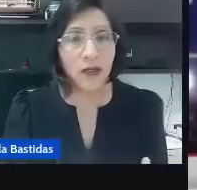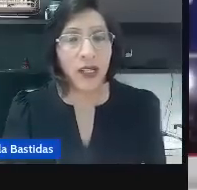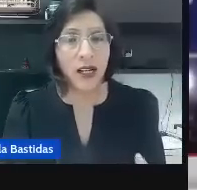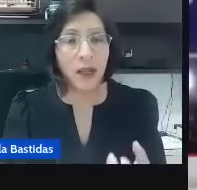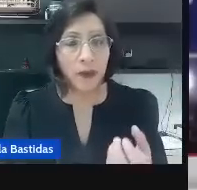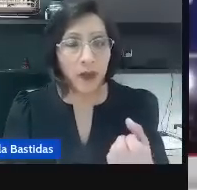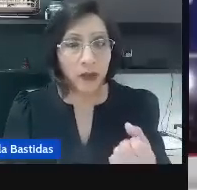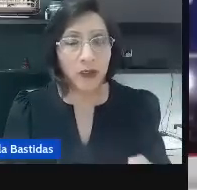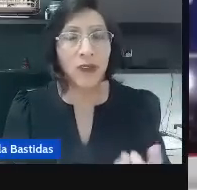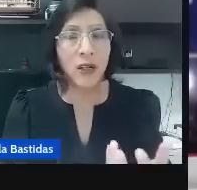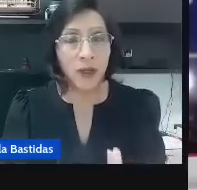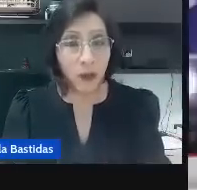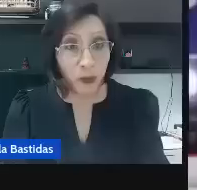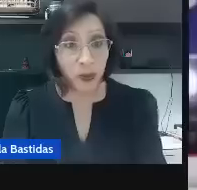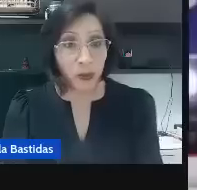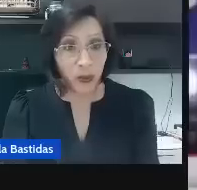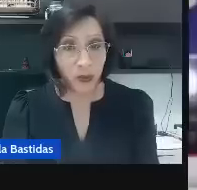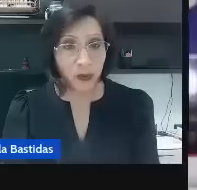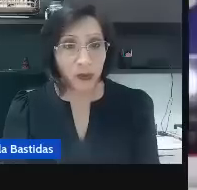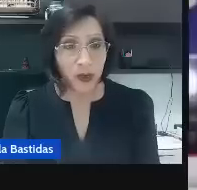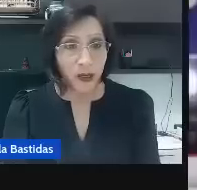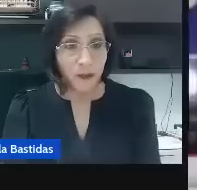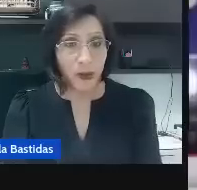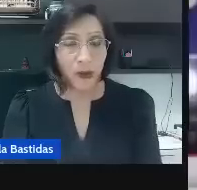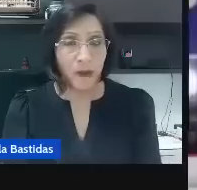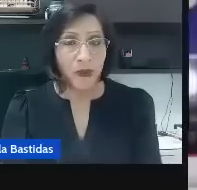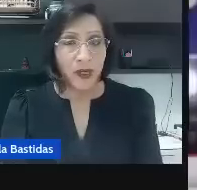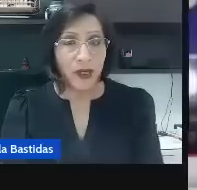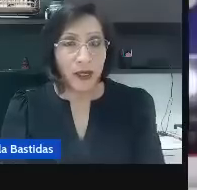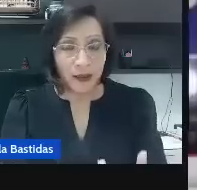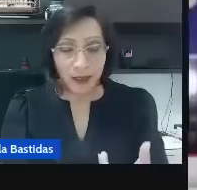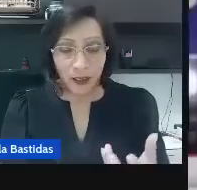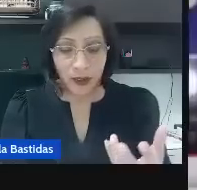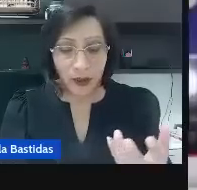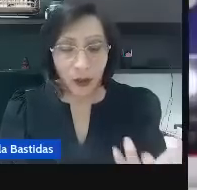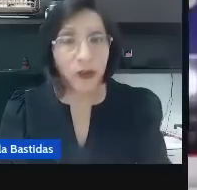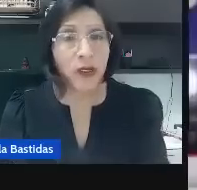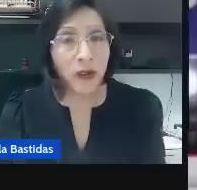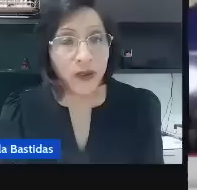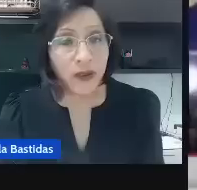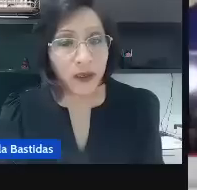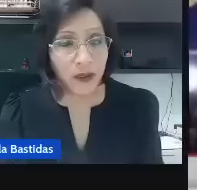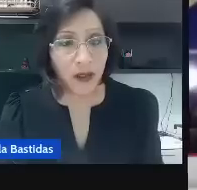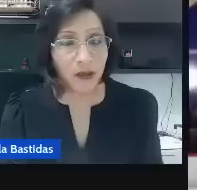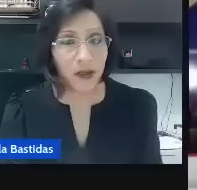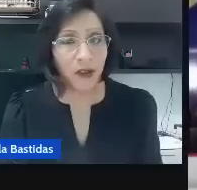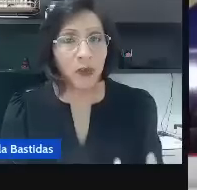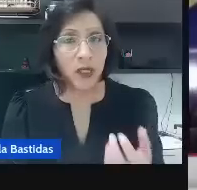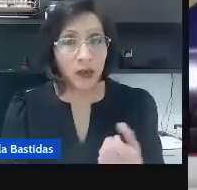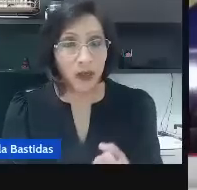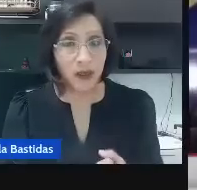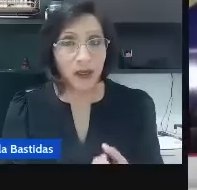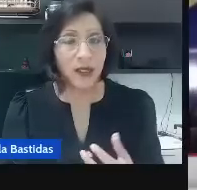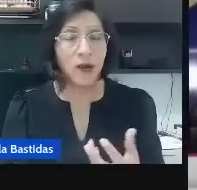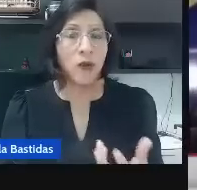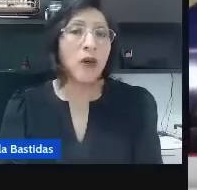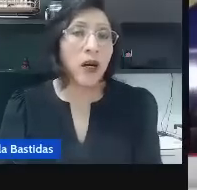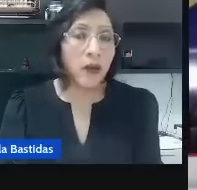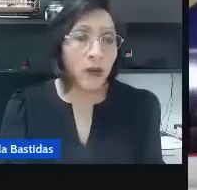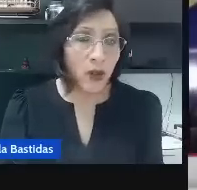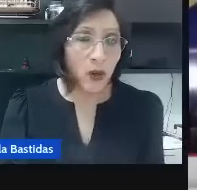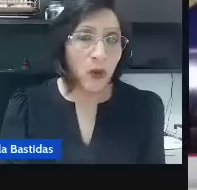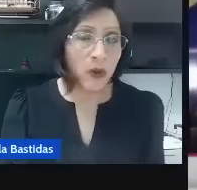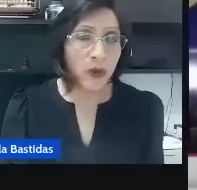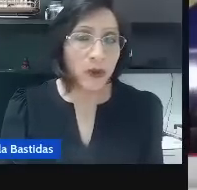que significa la población del Perú profundo no en esas consejos descentralizados en entender